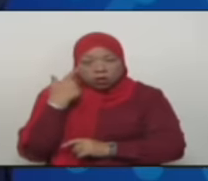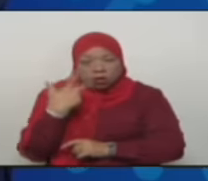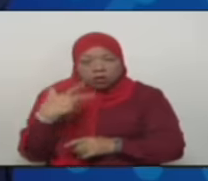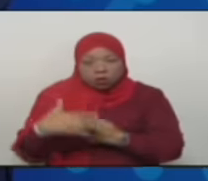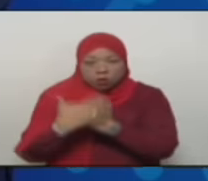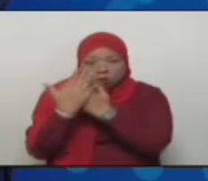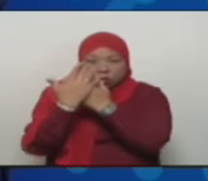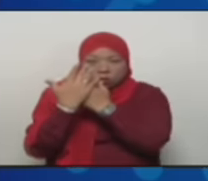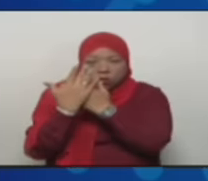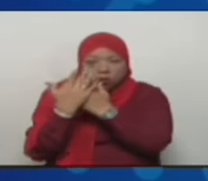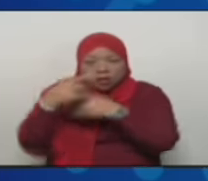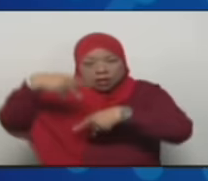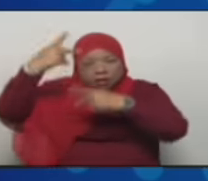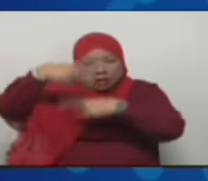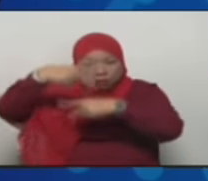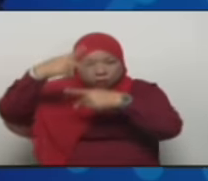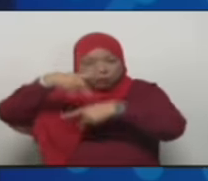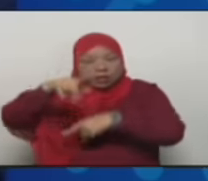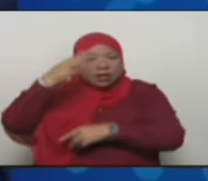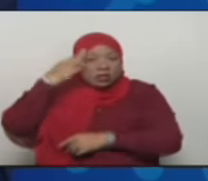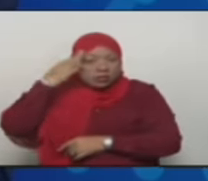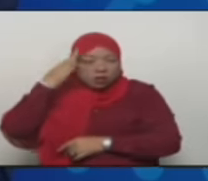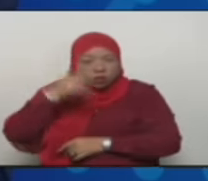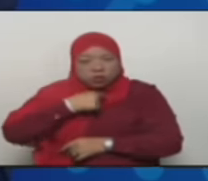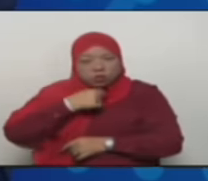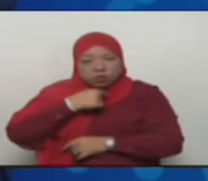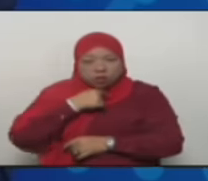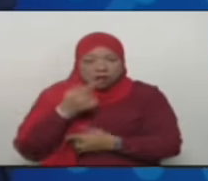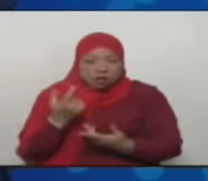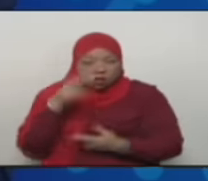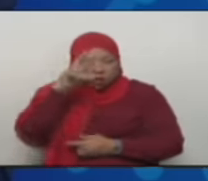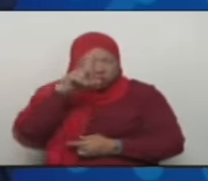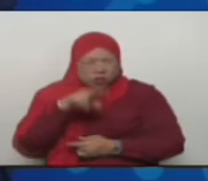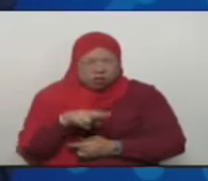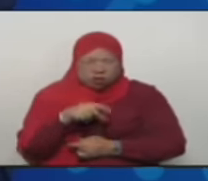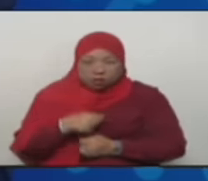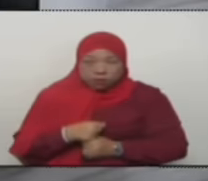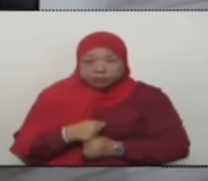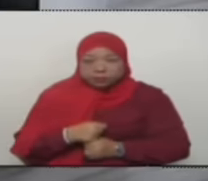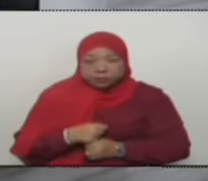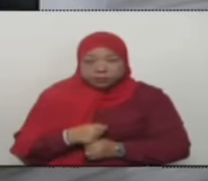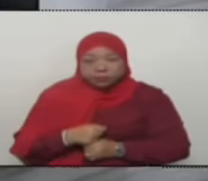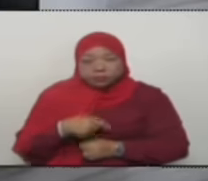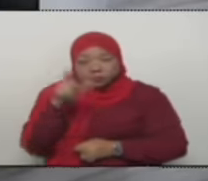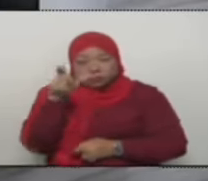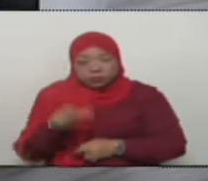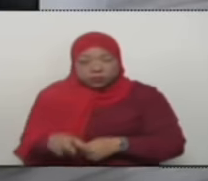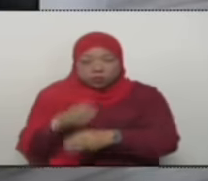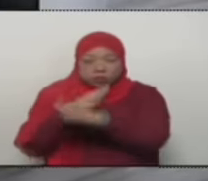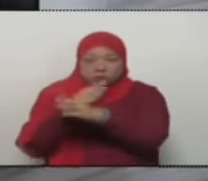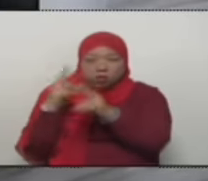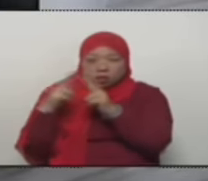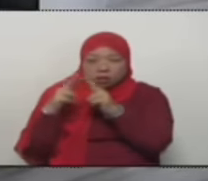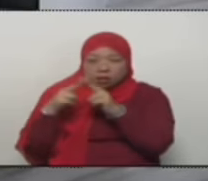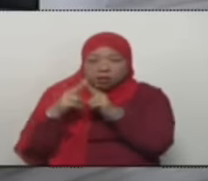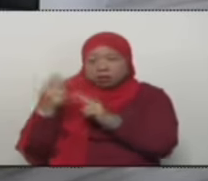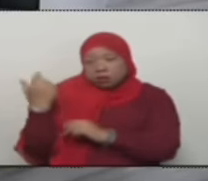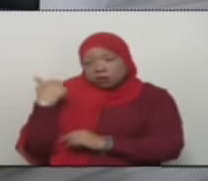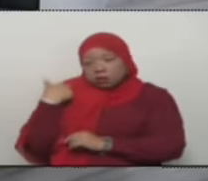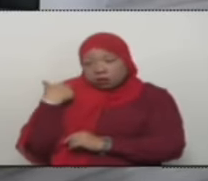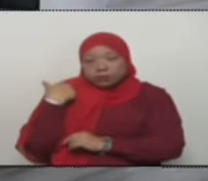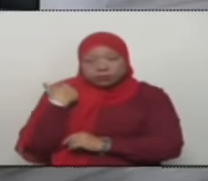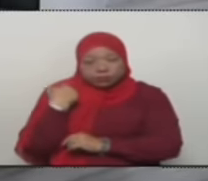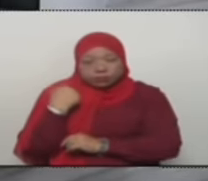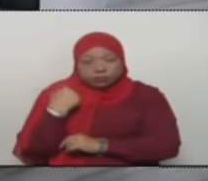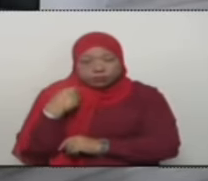mañana todos los días TikTok, ya sabe lo que le gusta y lo que no le gusta. No, Elon Musk seguramente me conoce a mí. No me vas a desmentir. No lo voy a